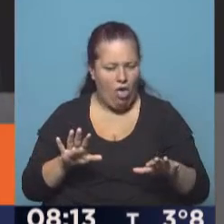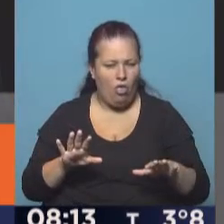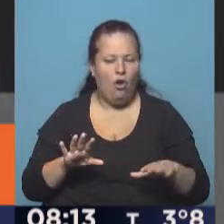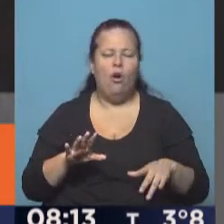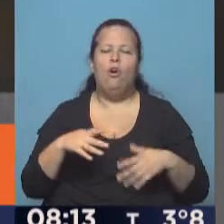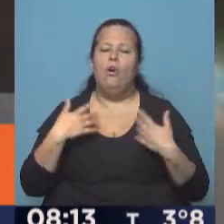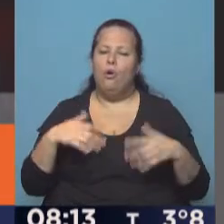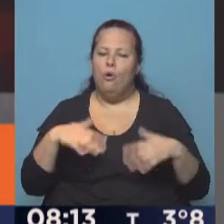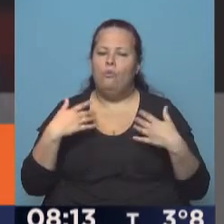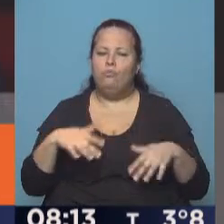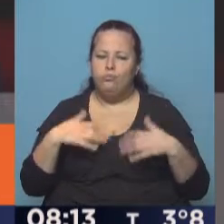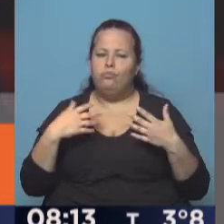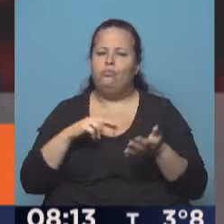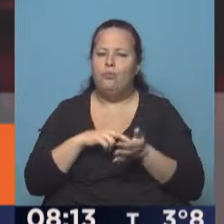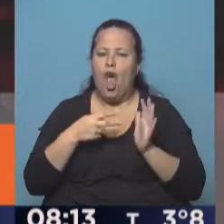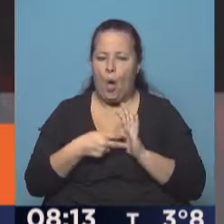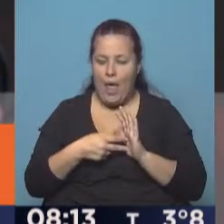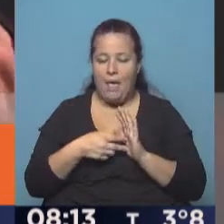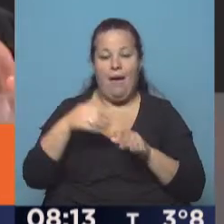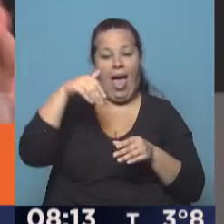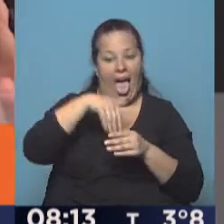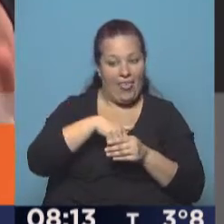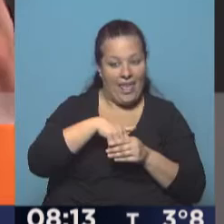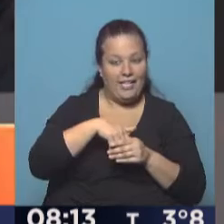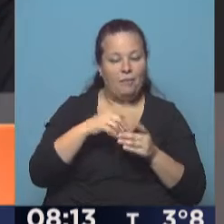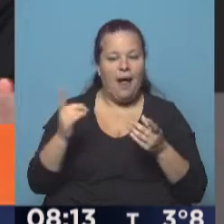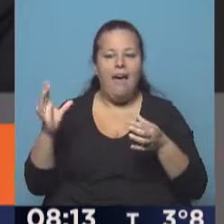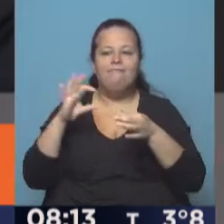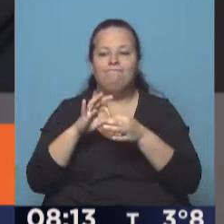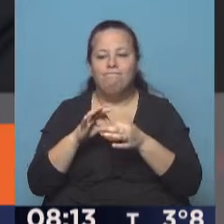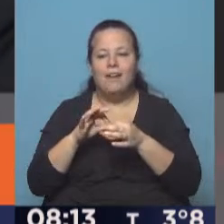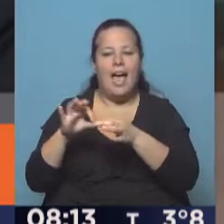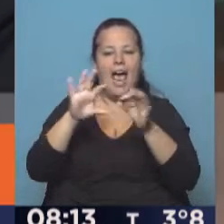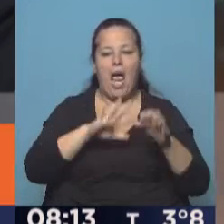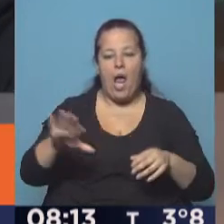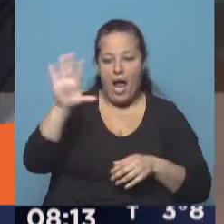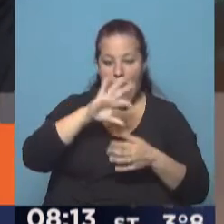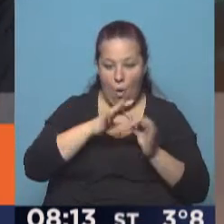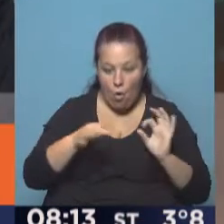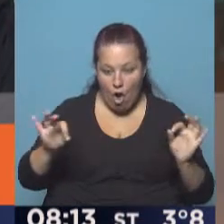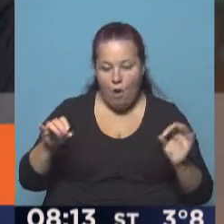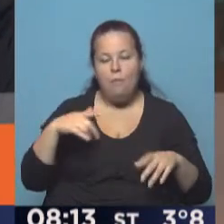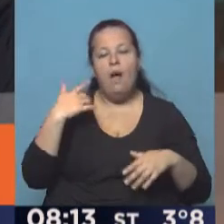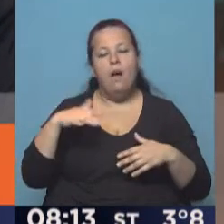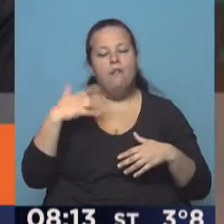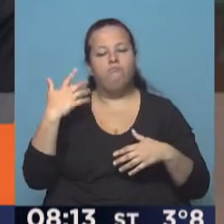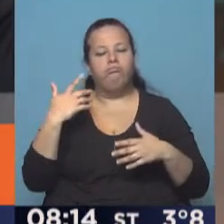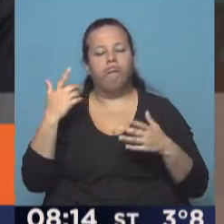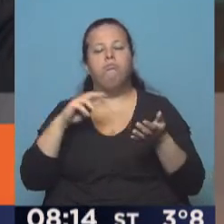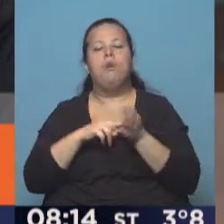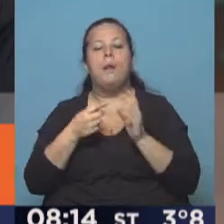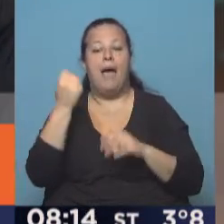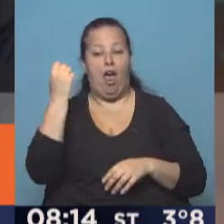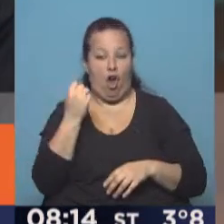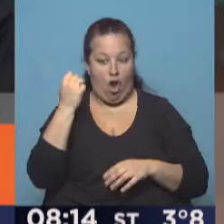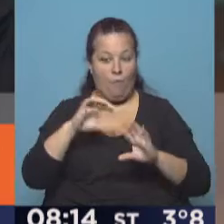Hay muchos problemas adentro para la cohesión de la Unión Europea y tiene un gran impacto, por ejemplo,